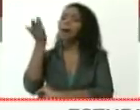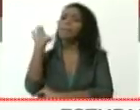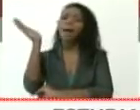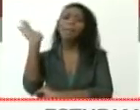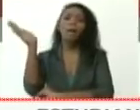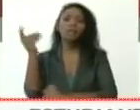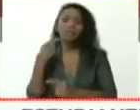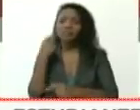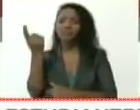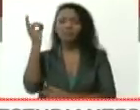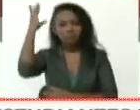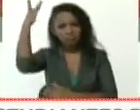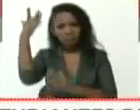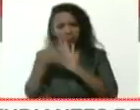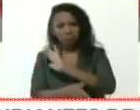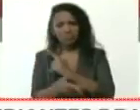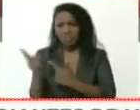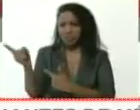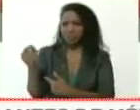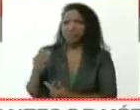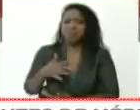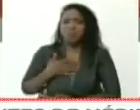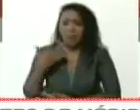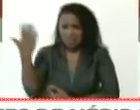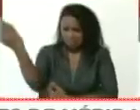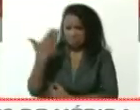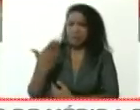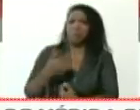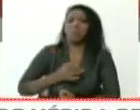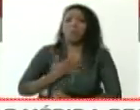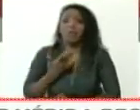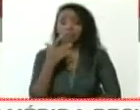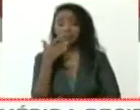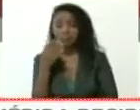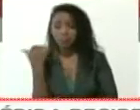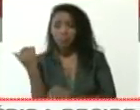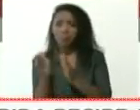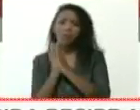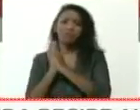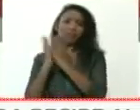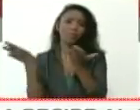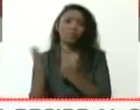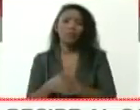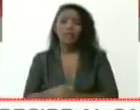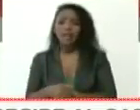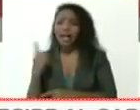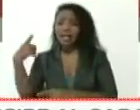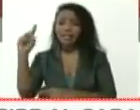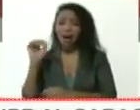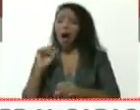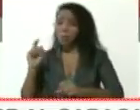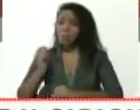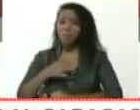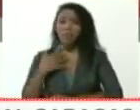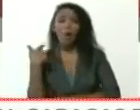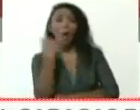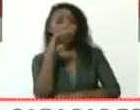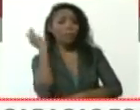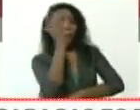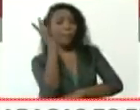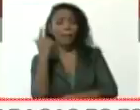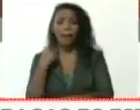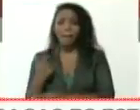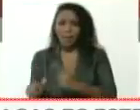alguien. Ellos sí castigan a sus pueblos y a los pueblos del mundo con su existencia y con sus acciones, pero aparte entonces tienen estas